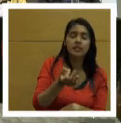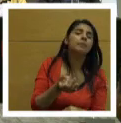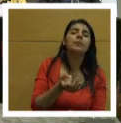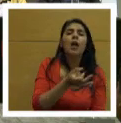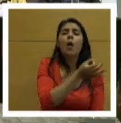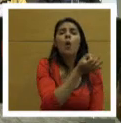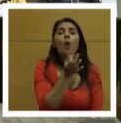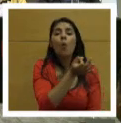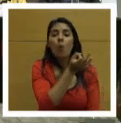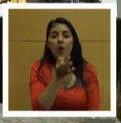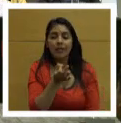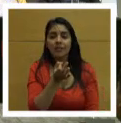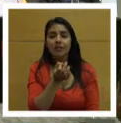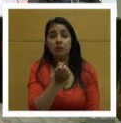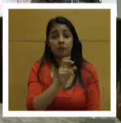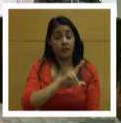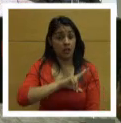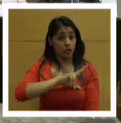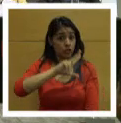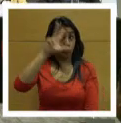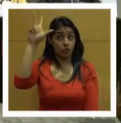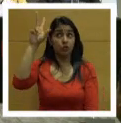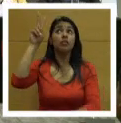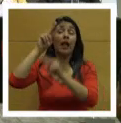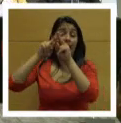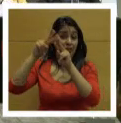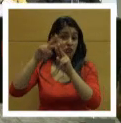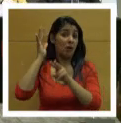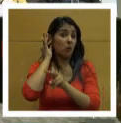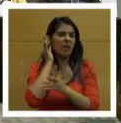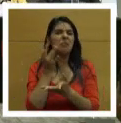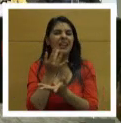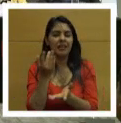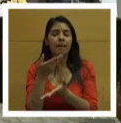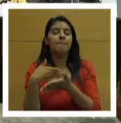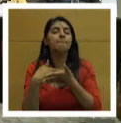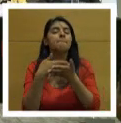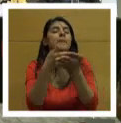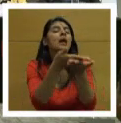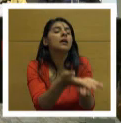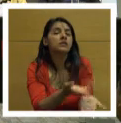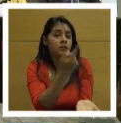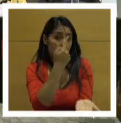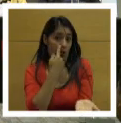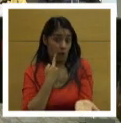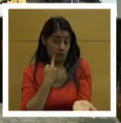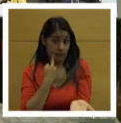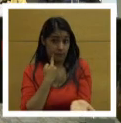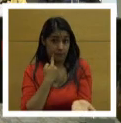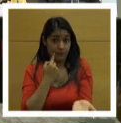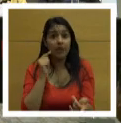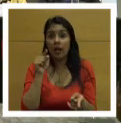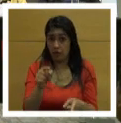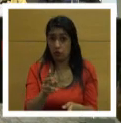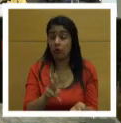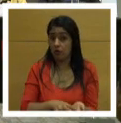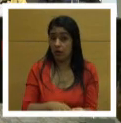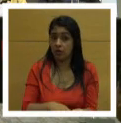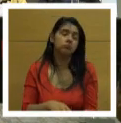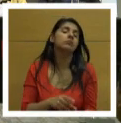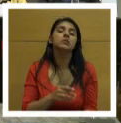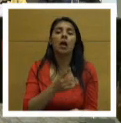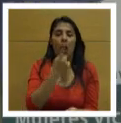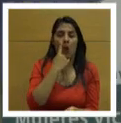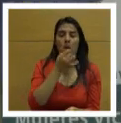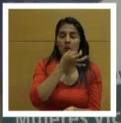nos cuenta que Dios hizo a la mujer para atender al hombre. Esto es real. Dios hizo a la mujer para atender